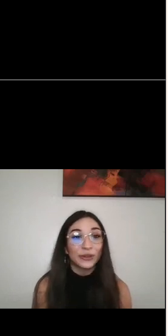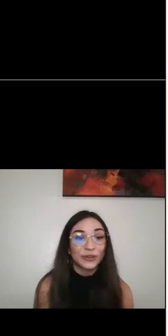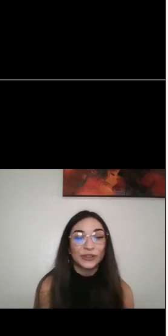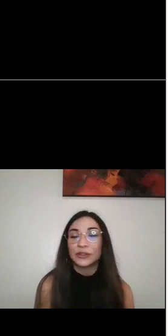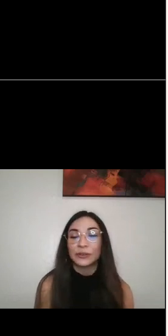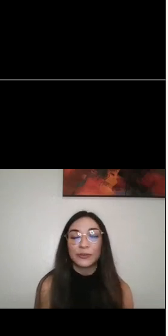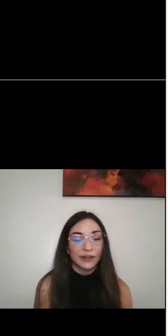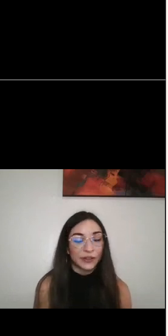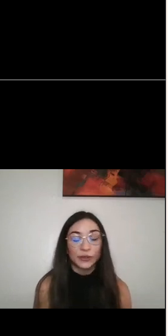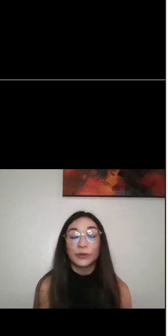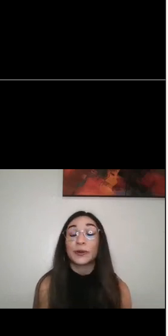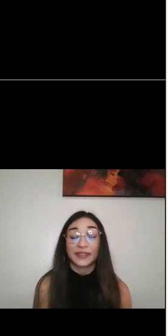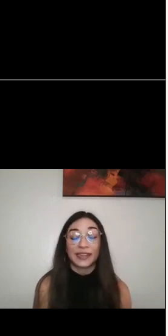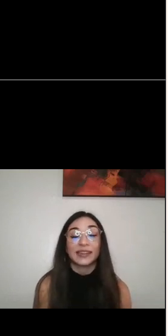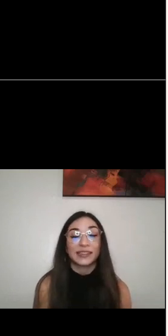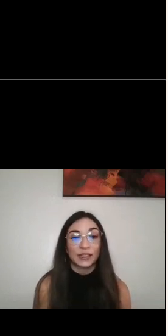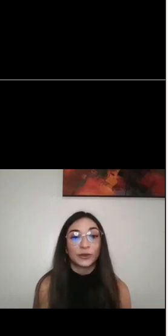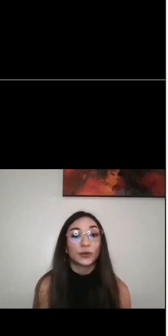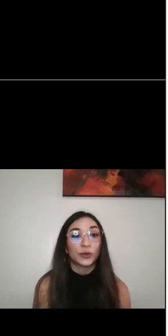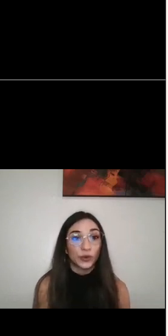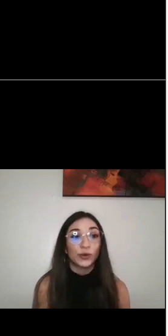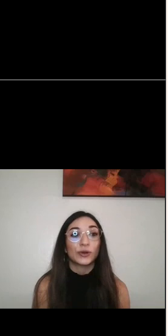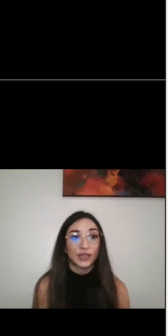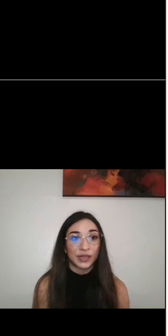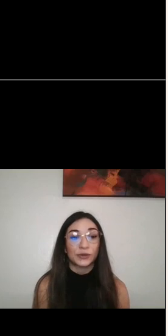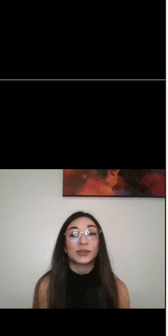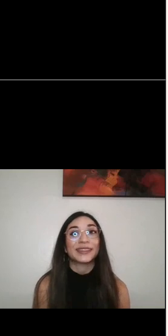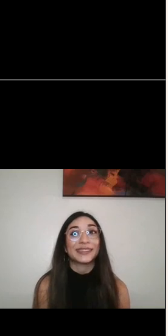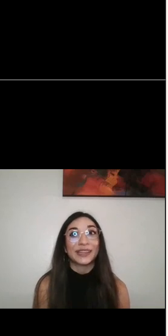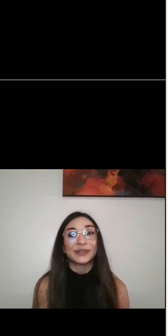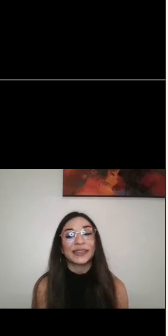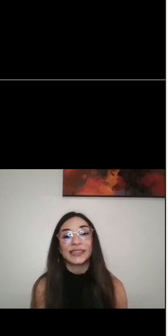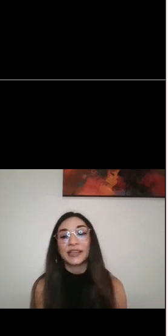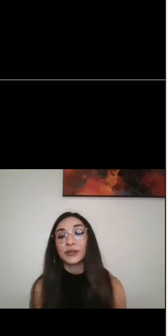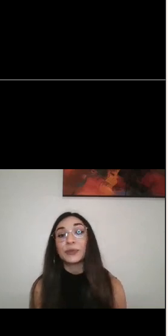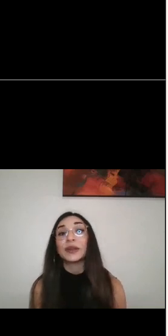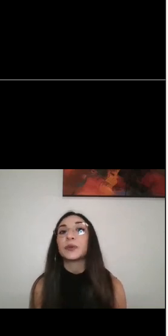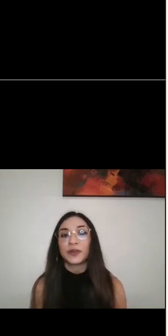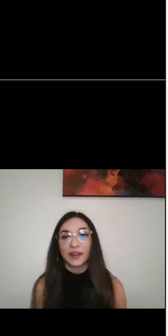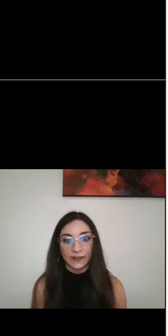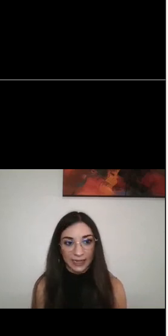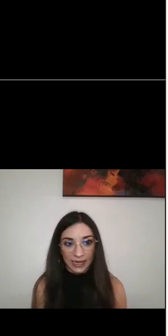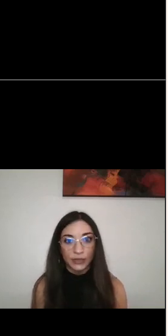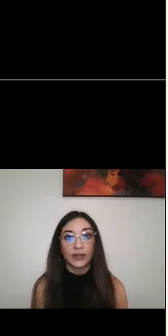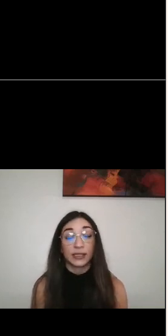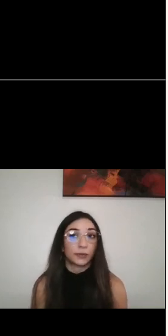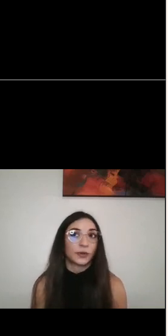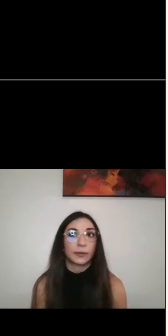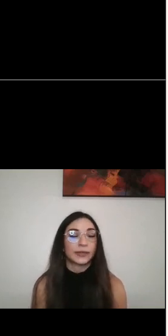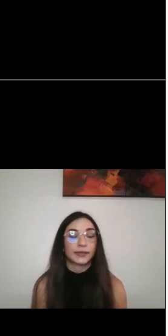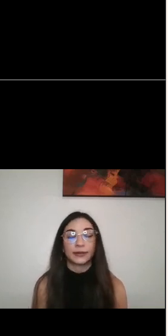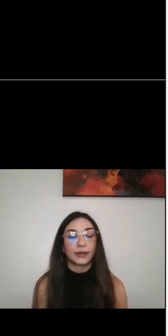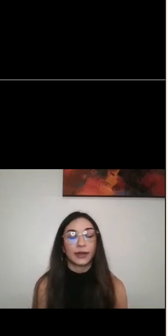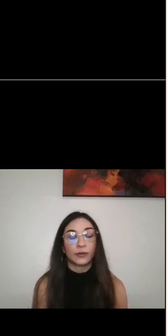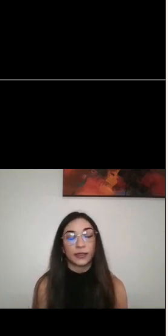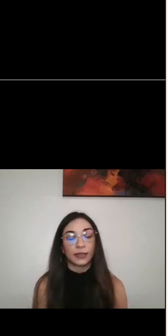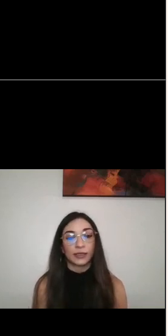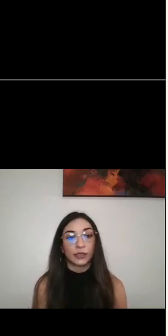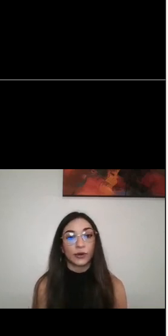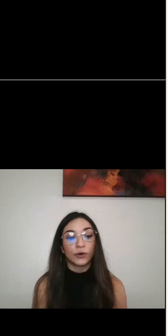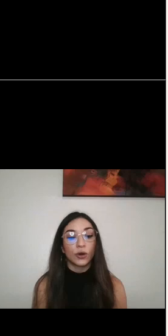hizo a los 2 años, maravilloso, pero sígale haciendo todos los años. De 0 a 6 años, mínimo una vez al año, excepto que presente